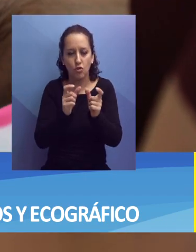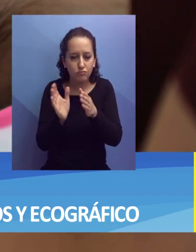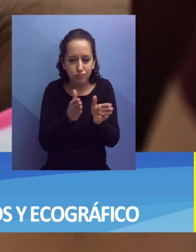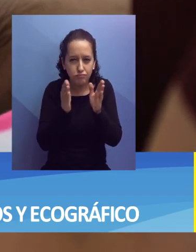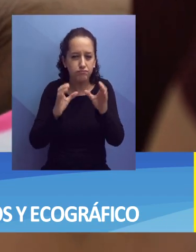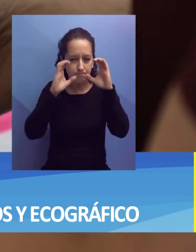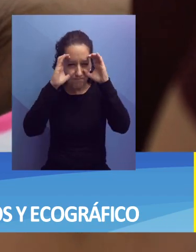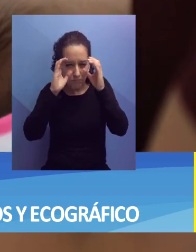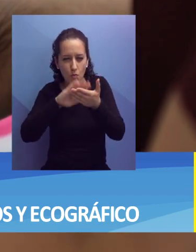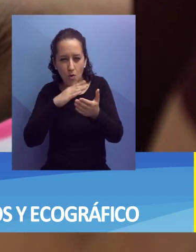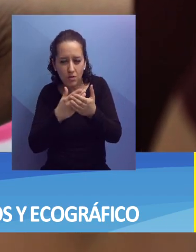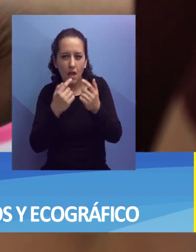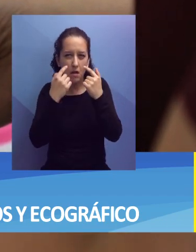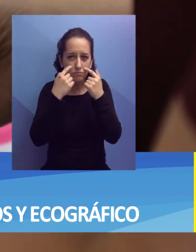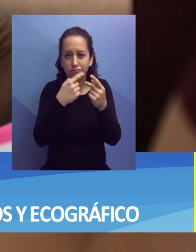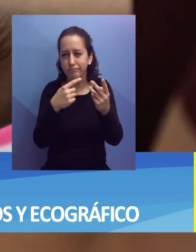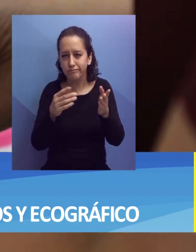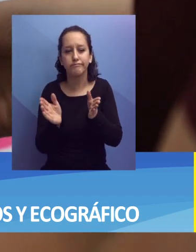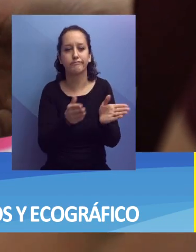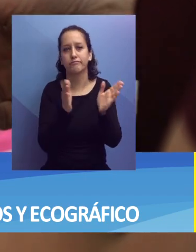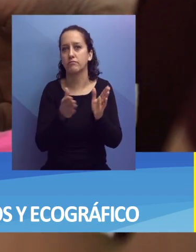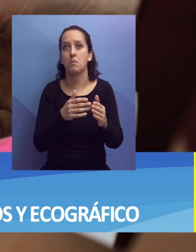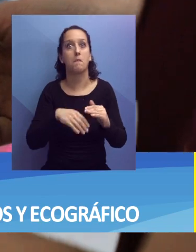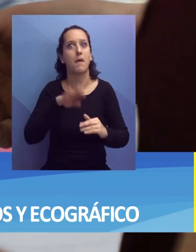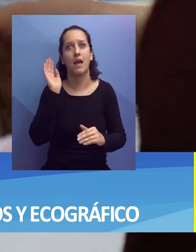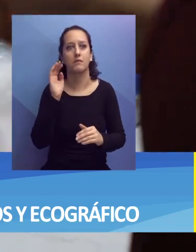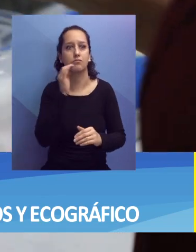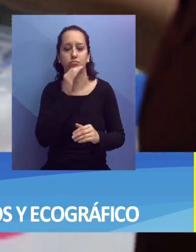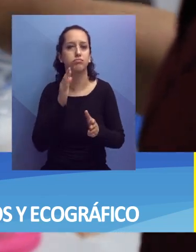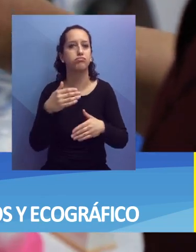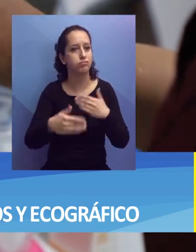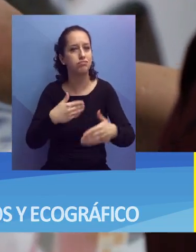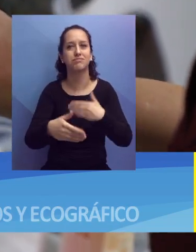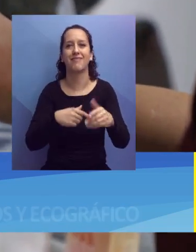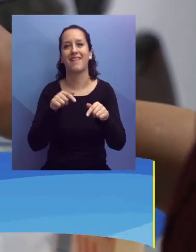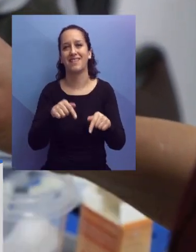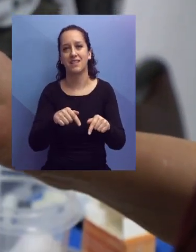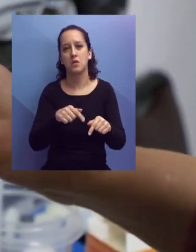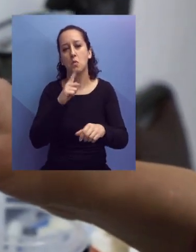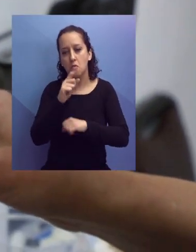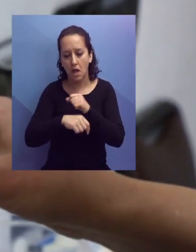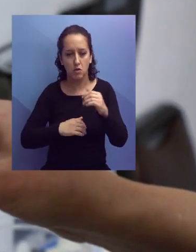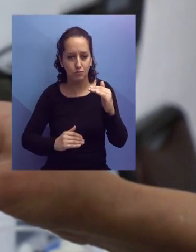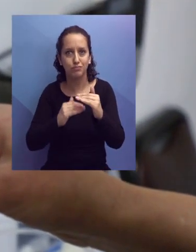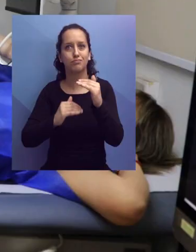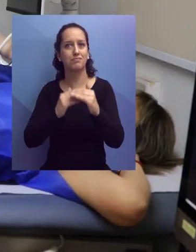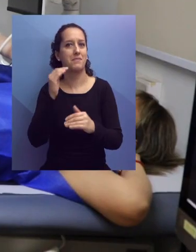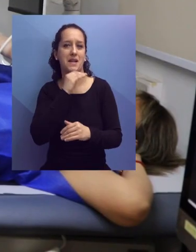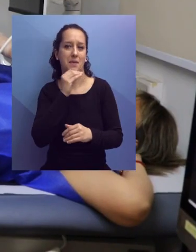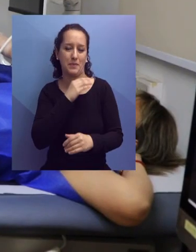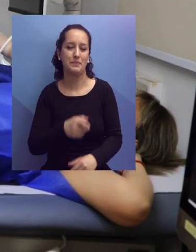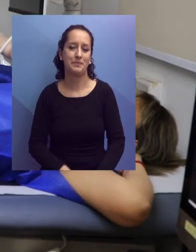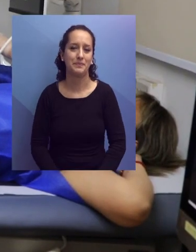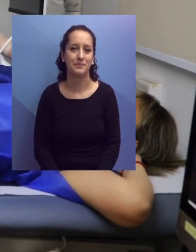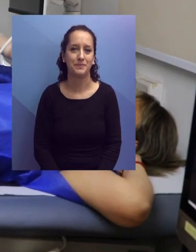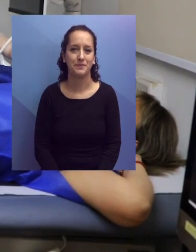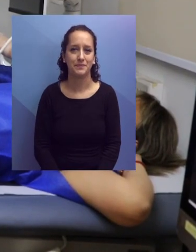de oftalmología, ampliando de manera considerable la capacidad de prestaciones actuales que el recinto puede realizar cada